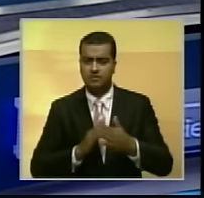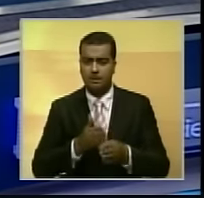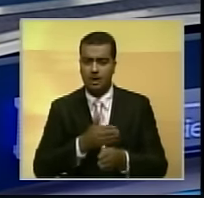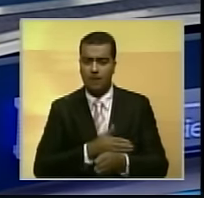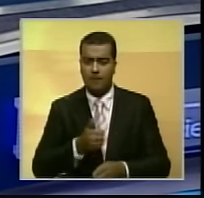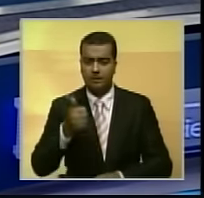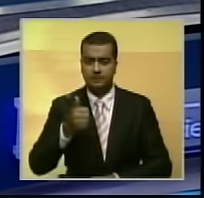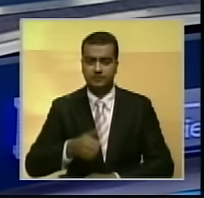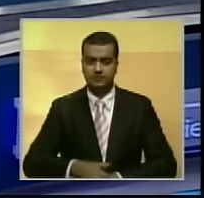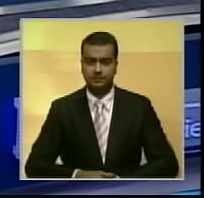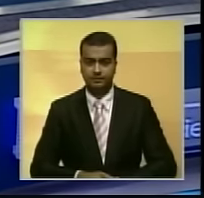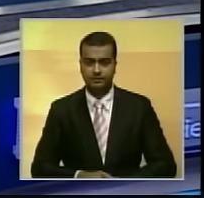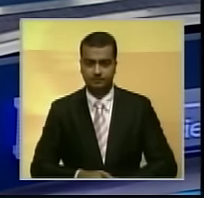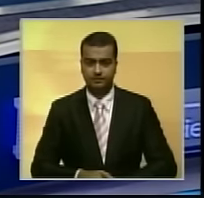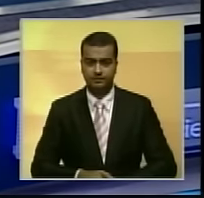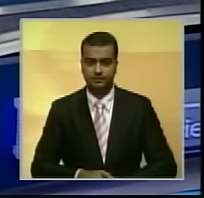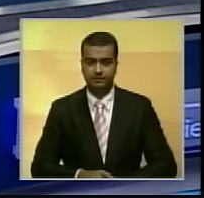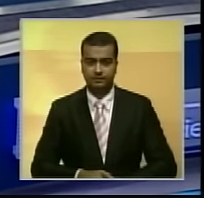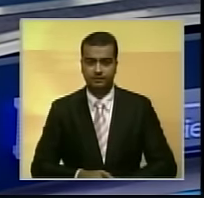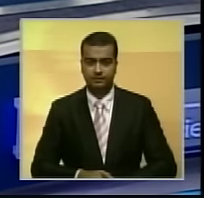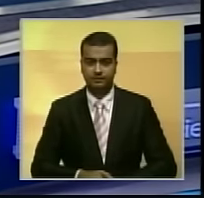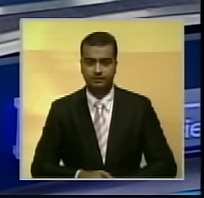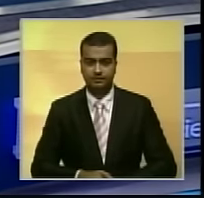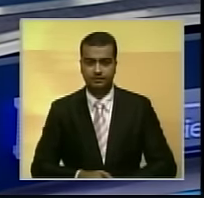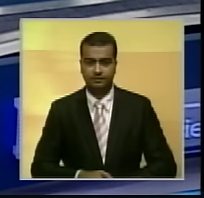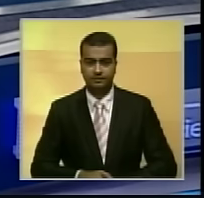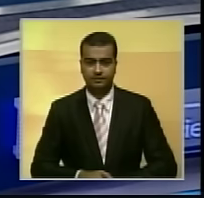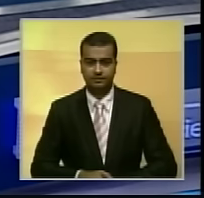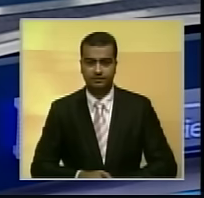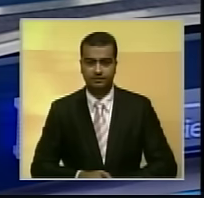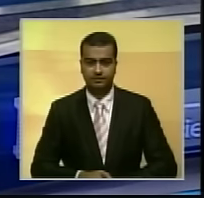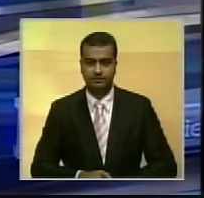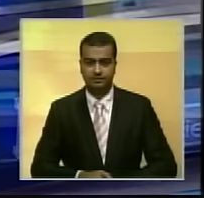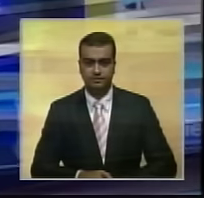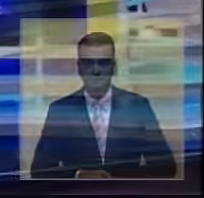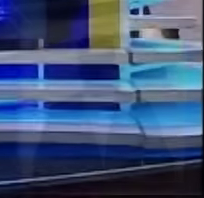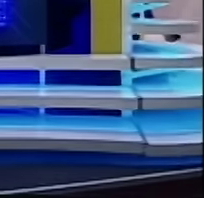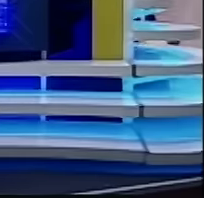nuestra primera pausa. Pero ya venimos con más información para todos ustedes.